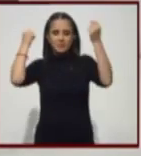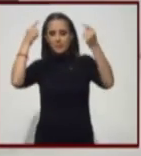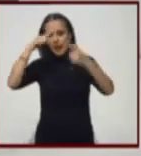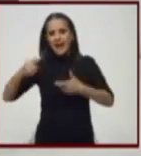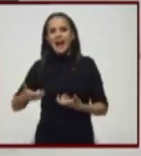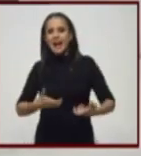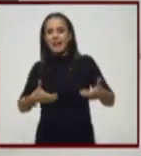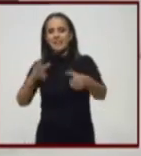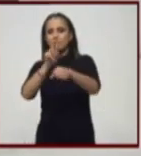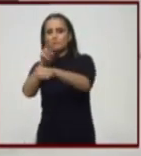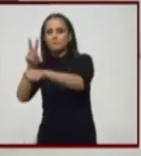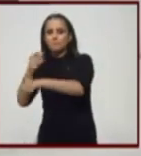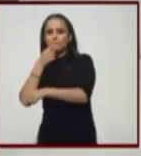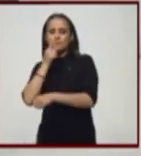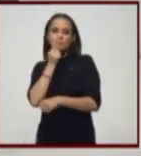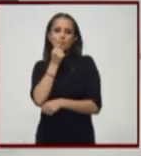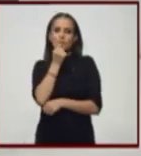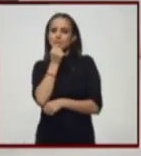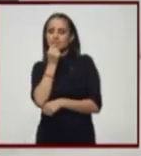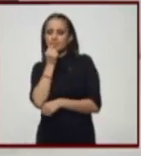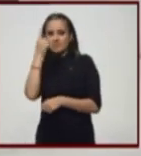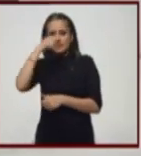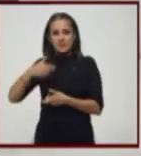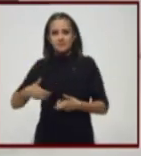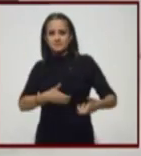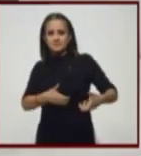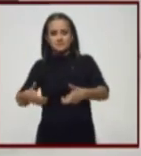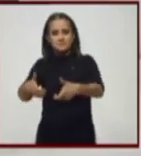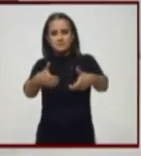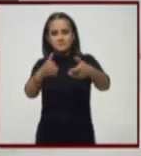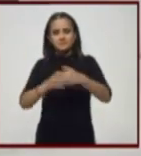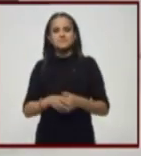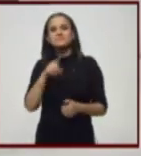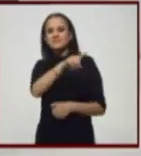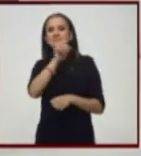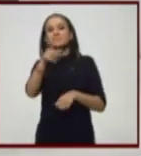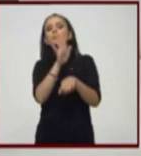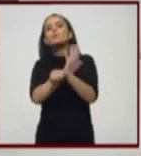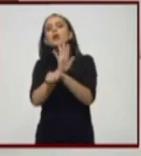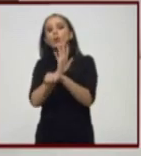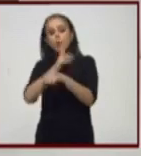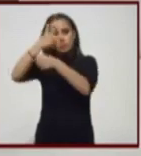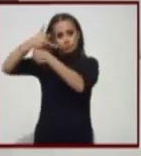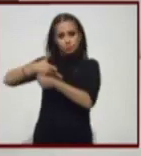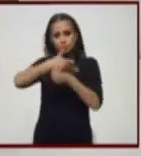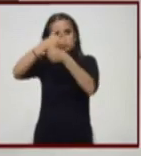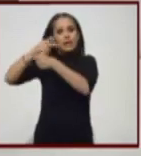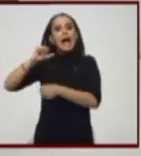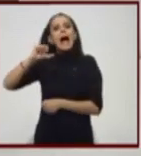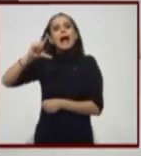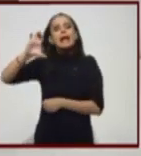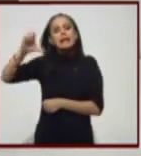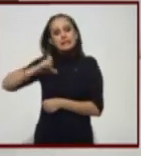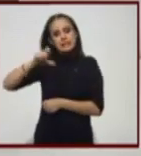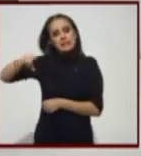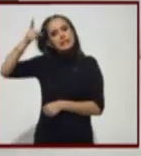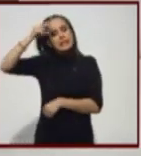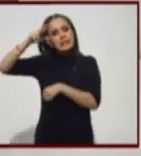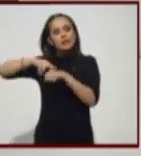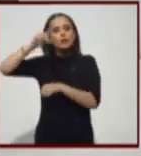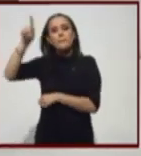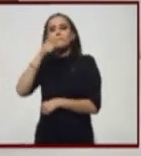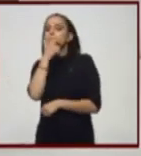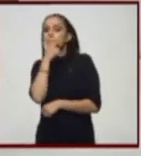la buena buenas los policías de caminos es una película dirigida por alex cox un director británico